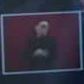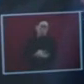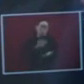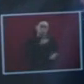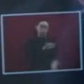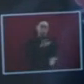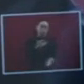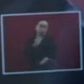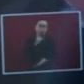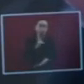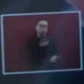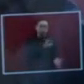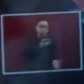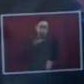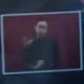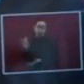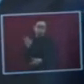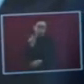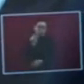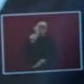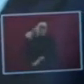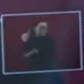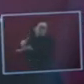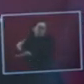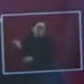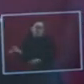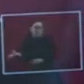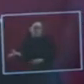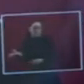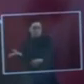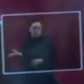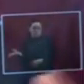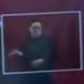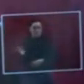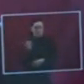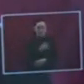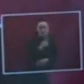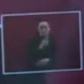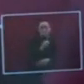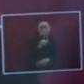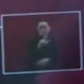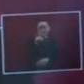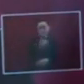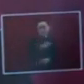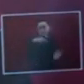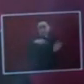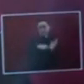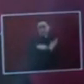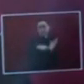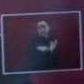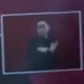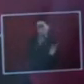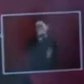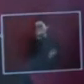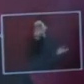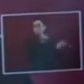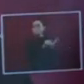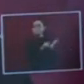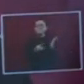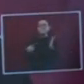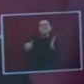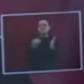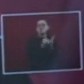que ver con asuntos financieros, pero no necesariamente la reforma política. Él dice que este tema puede esperar. Ha hablado